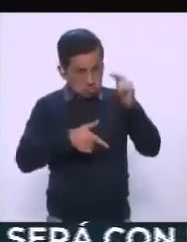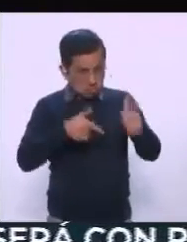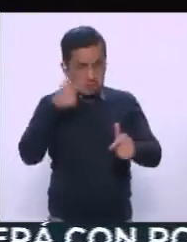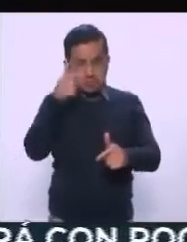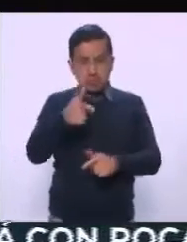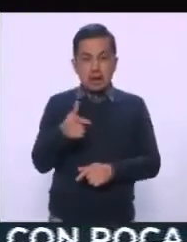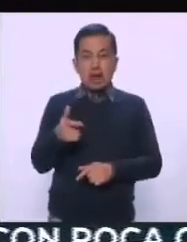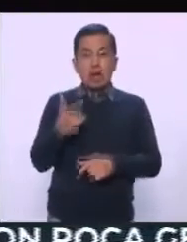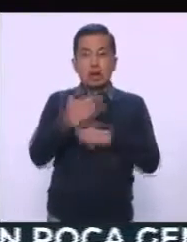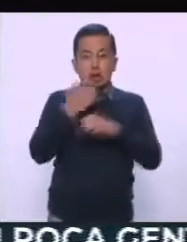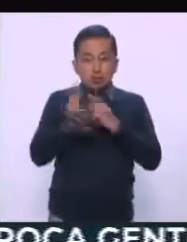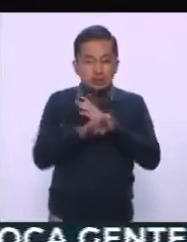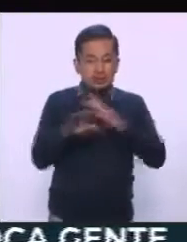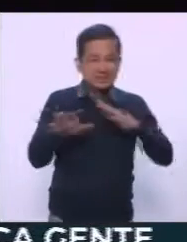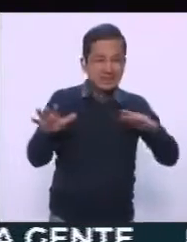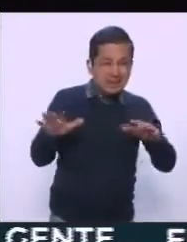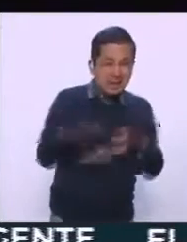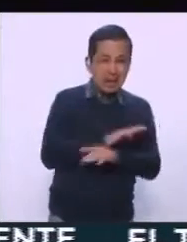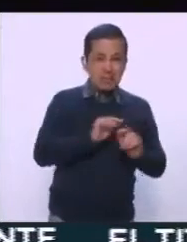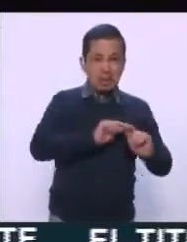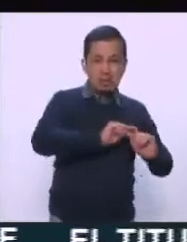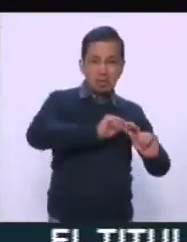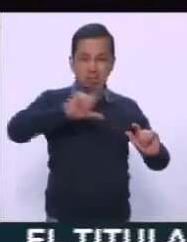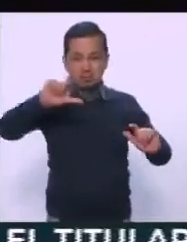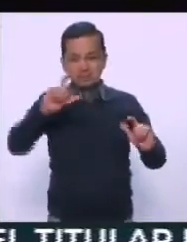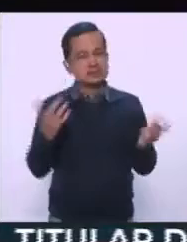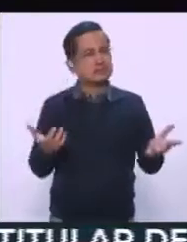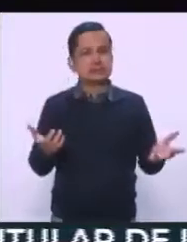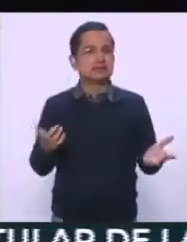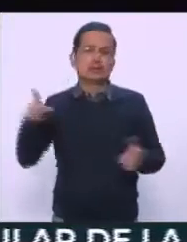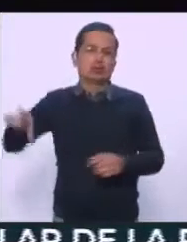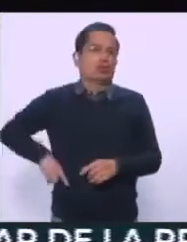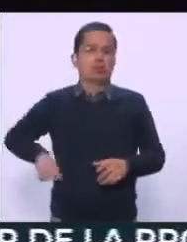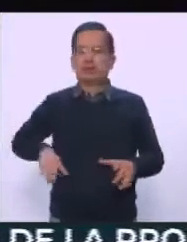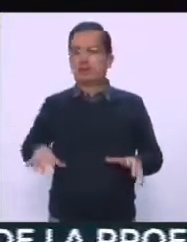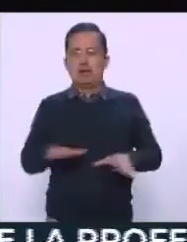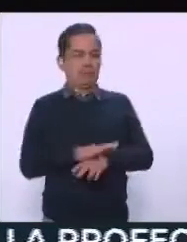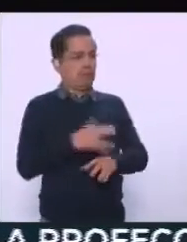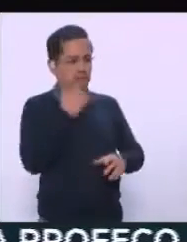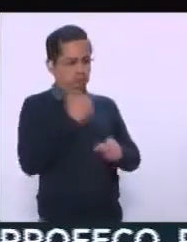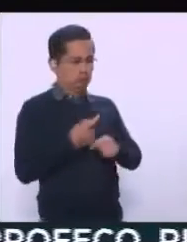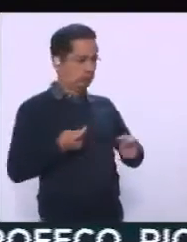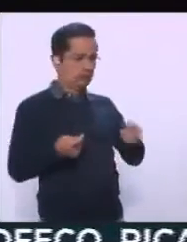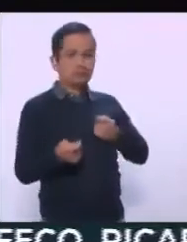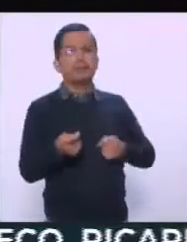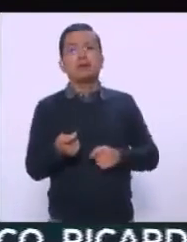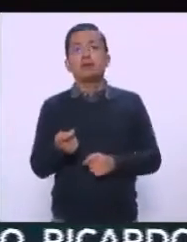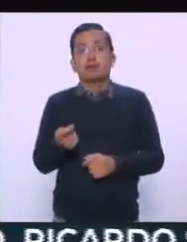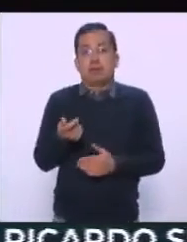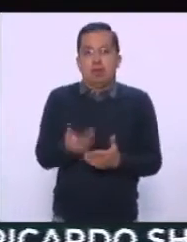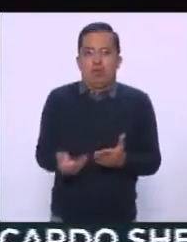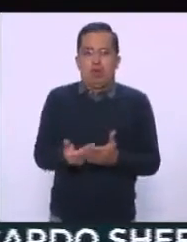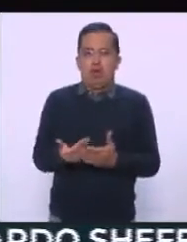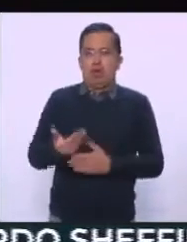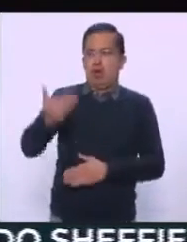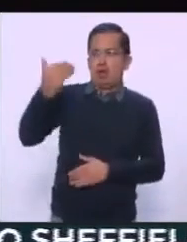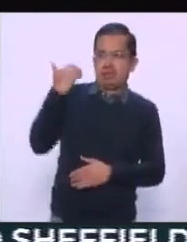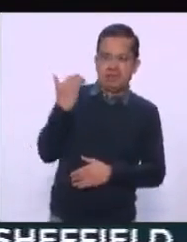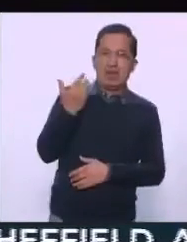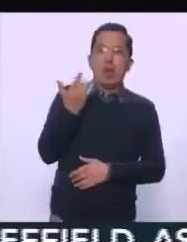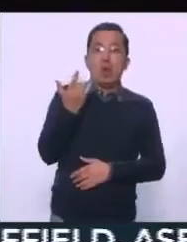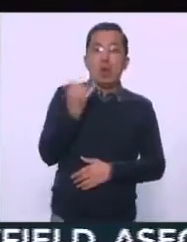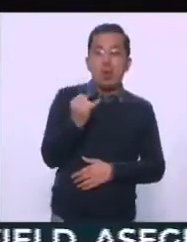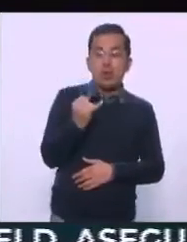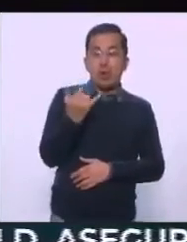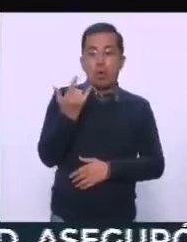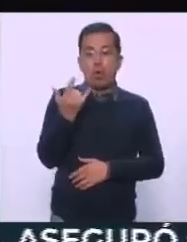No podemos equiparar en el caso mexicano a como estábamos por allá de finales de junio, principios de julio,